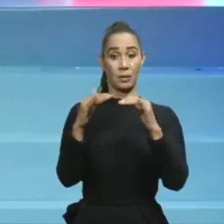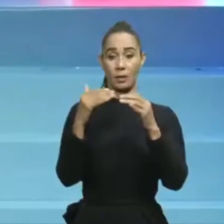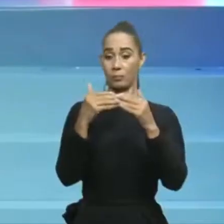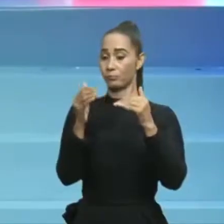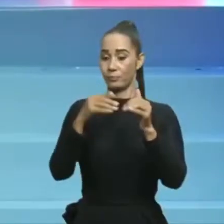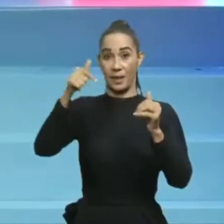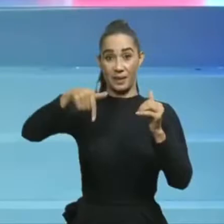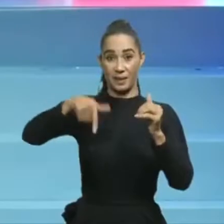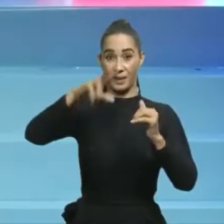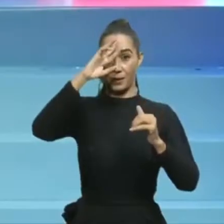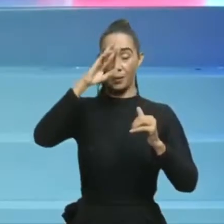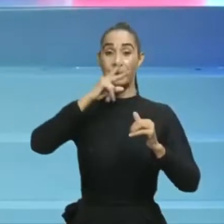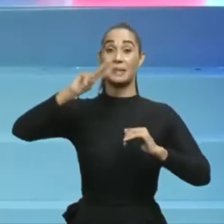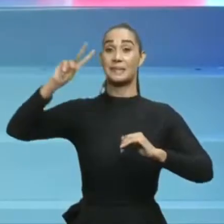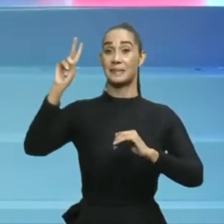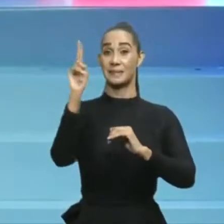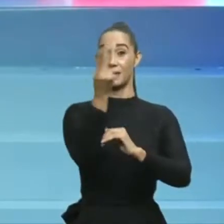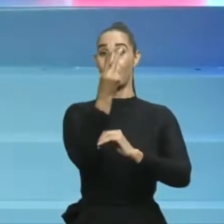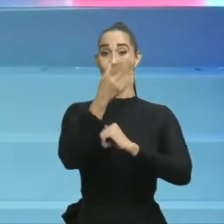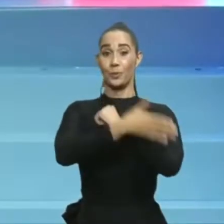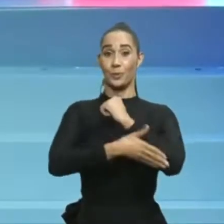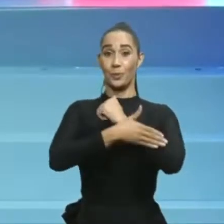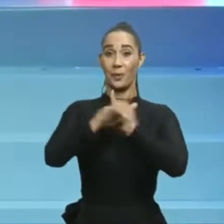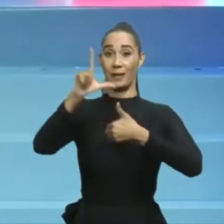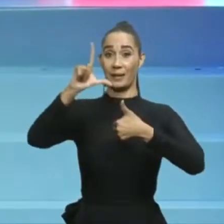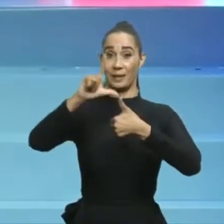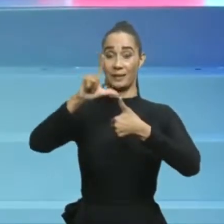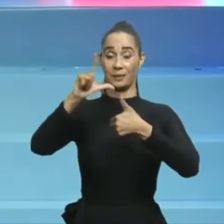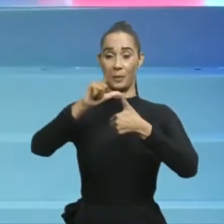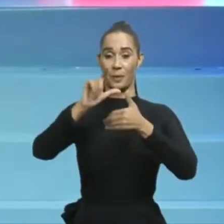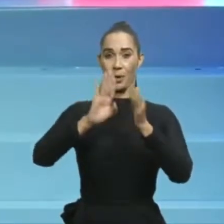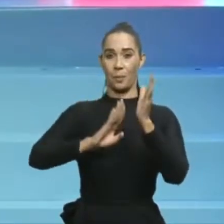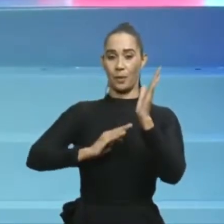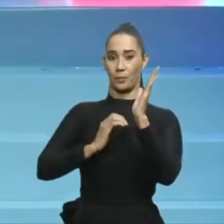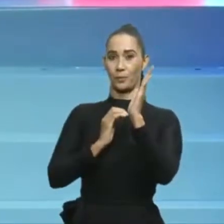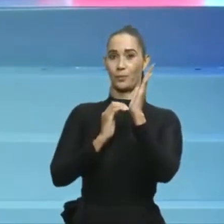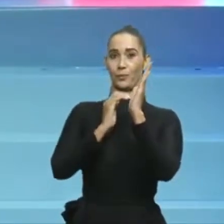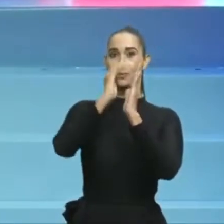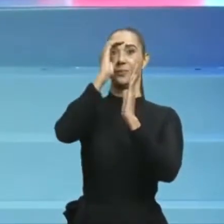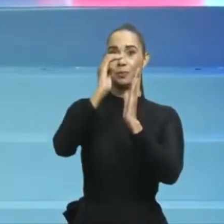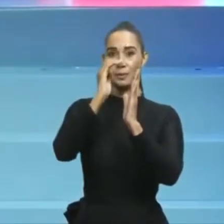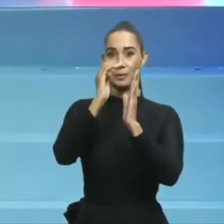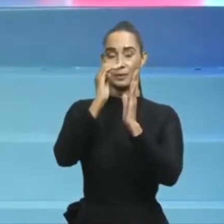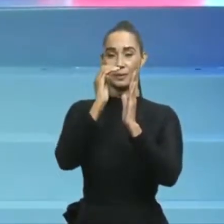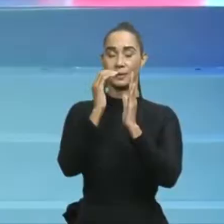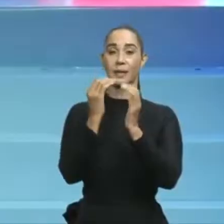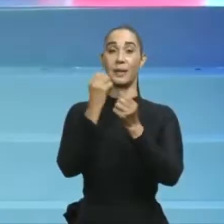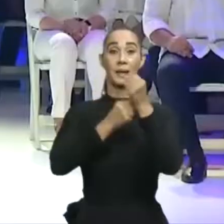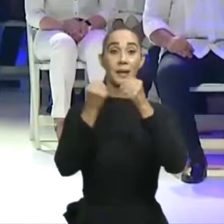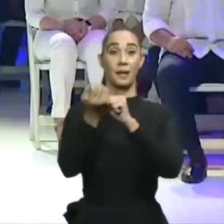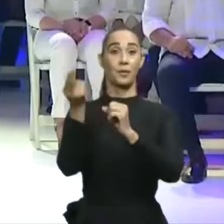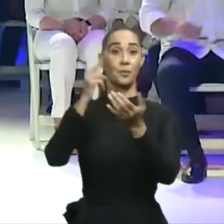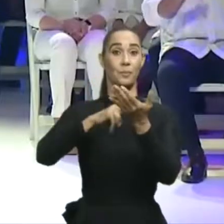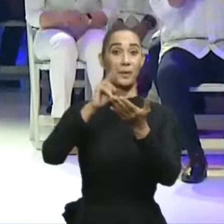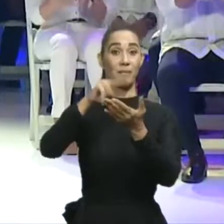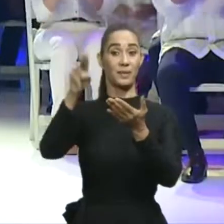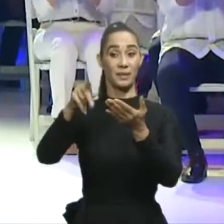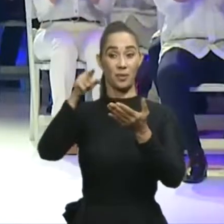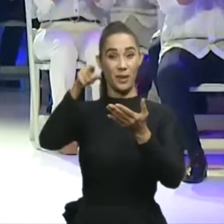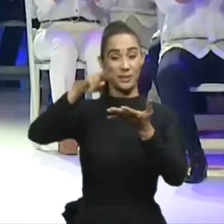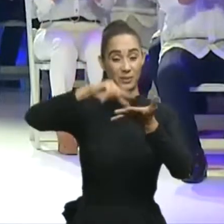dominicana es el segundo país de latinoamérica con mayor tasa de decrecimiento previsto para el año 2022 eso es